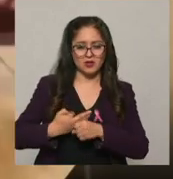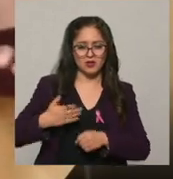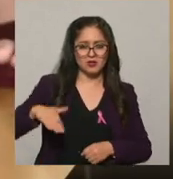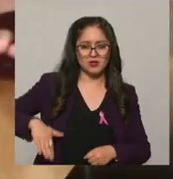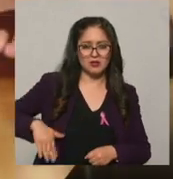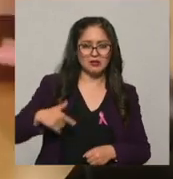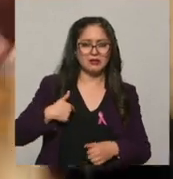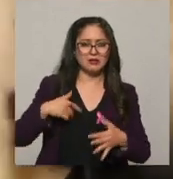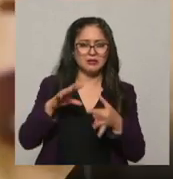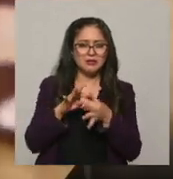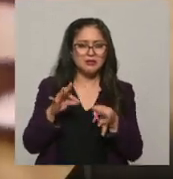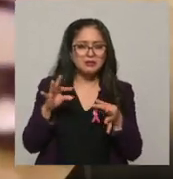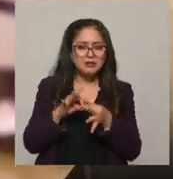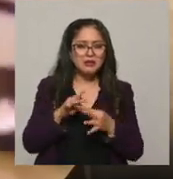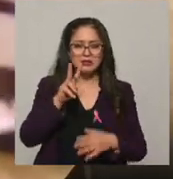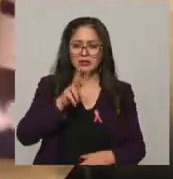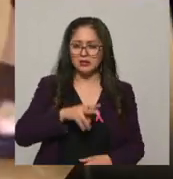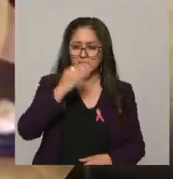horrible,